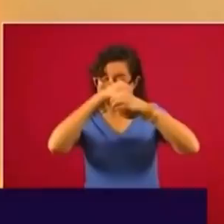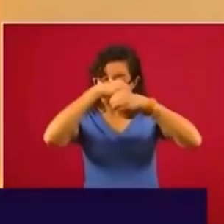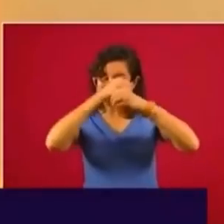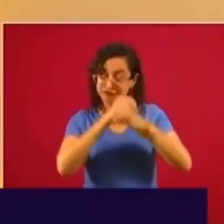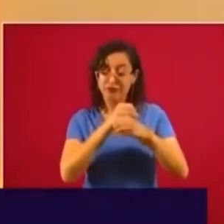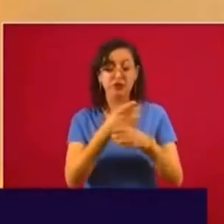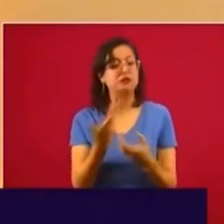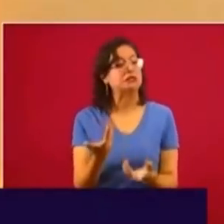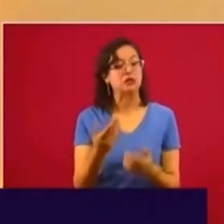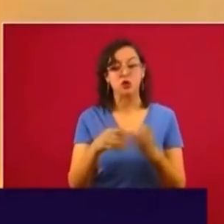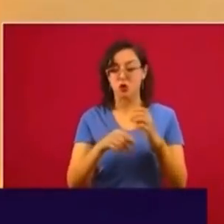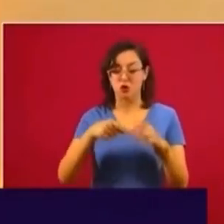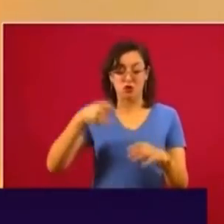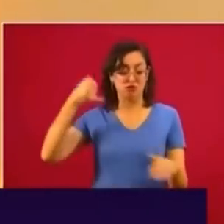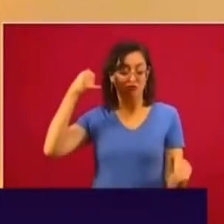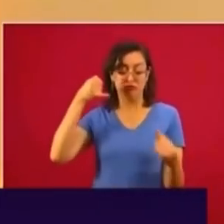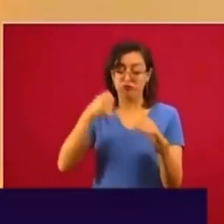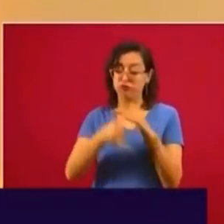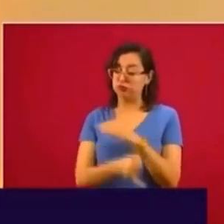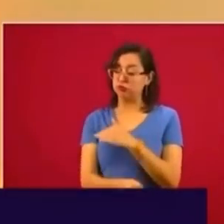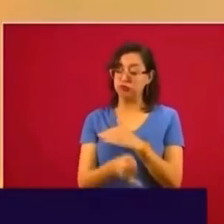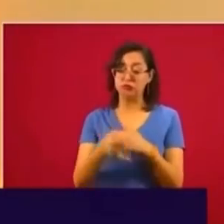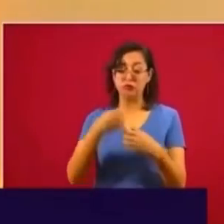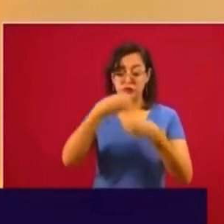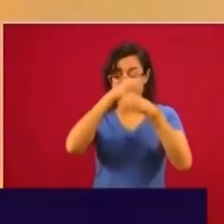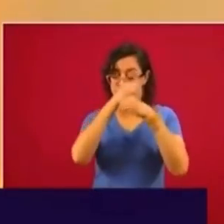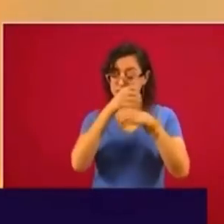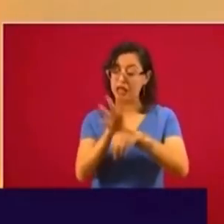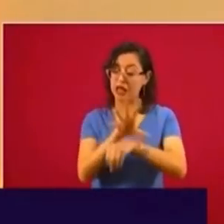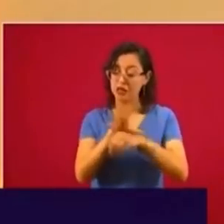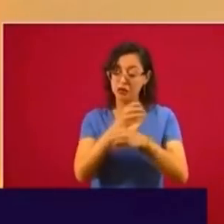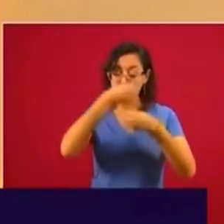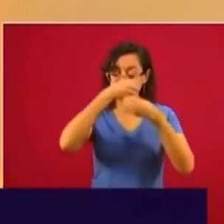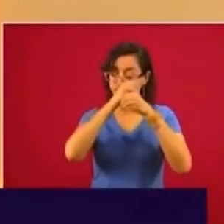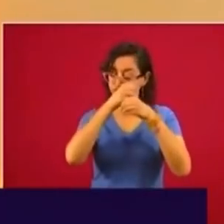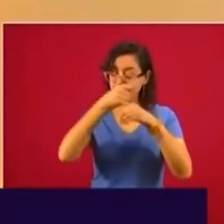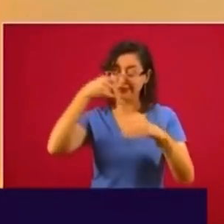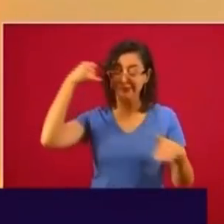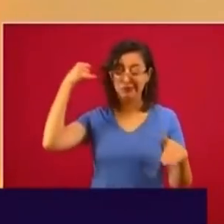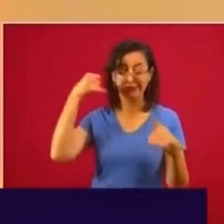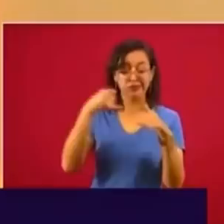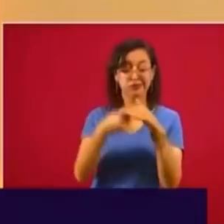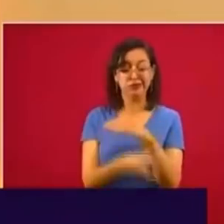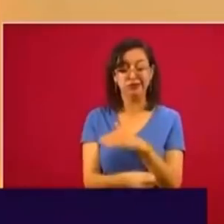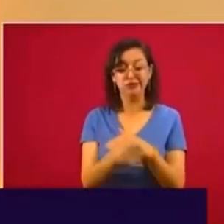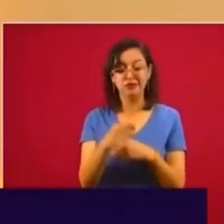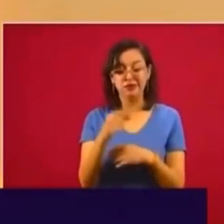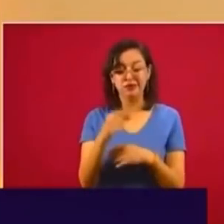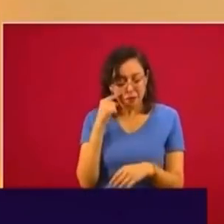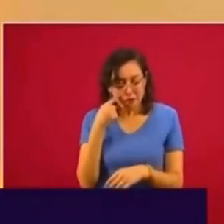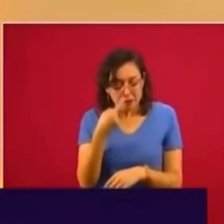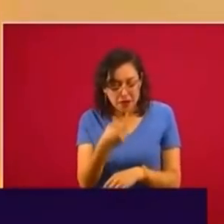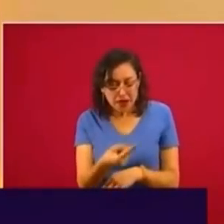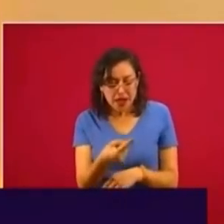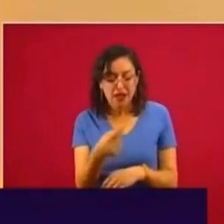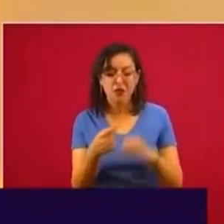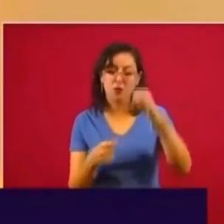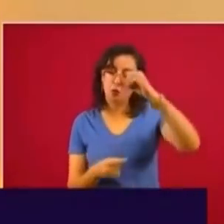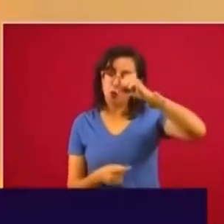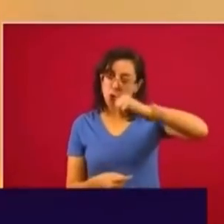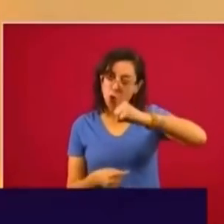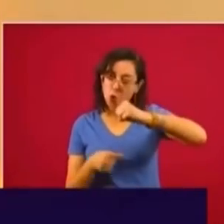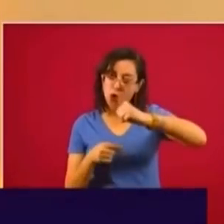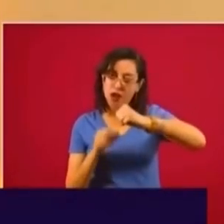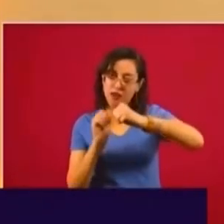el millón de personas vacunadas o de dosis aplicadas. Extraordinario. Ahora otra vez estamos vacunando 100.000,